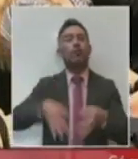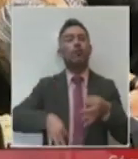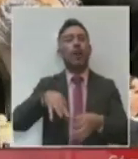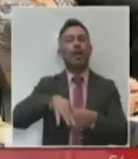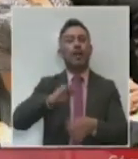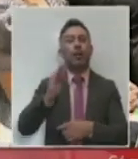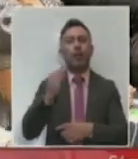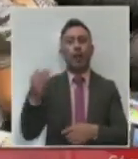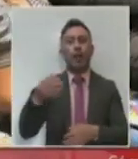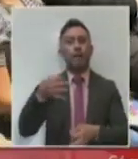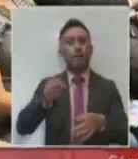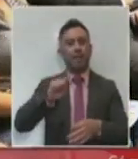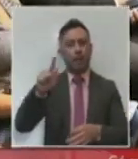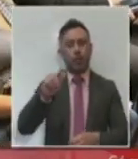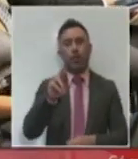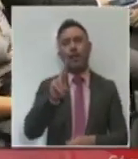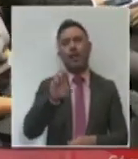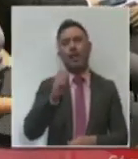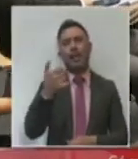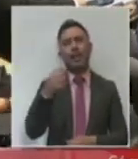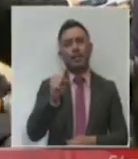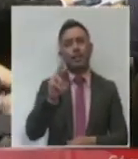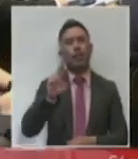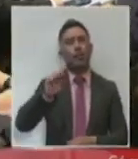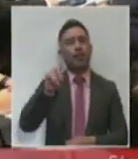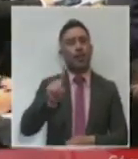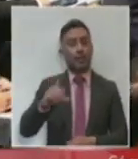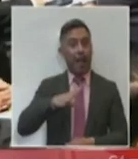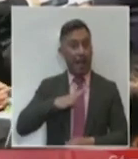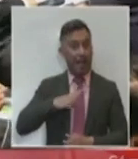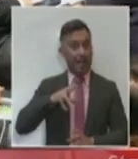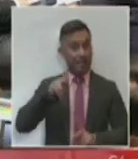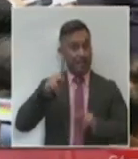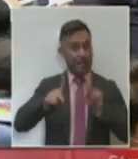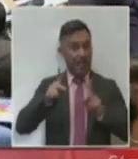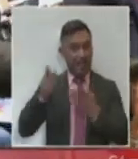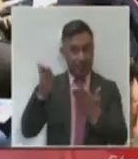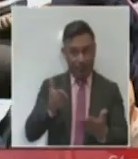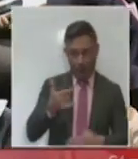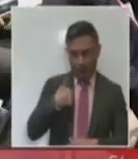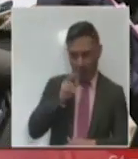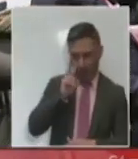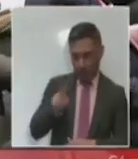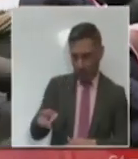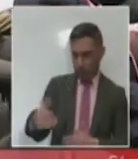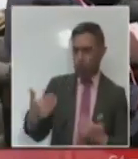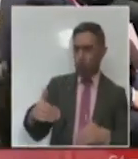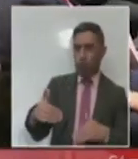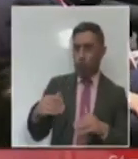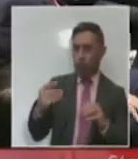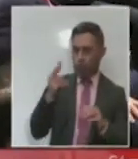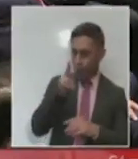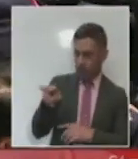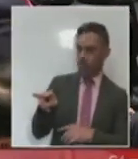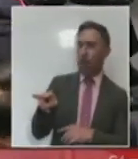Reyes Rodríguez, que se encuentra aquí presente, porque cuando yo lo vi, lo primero que pensé es: son las